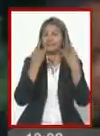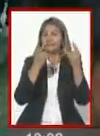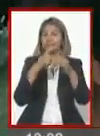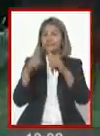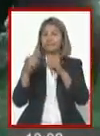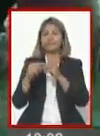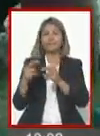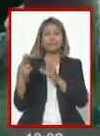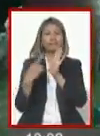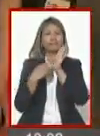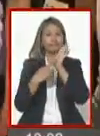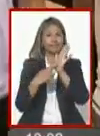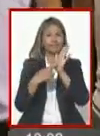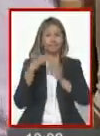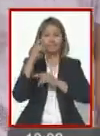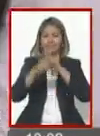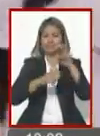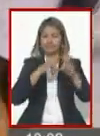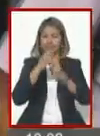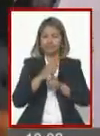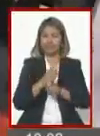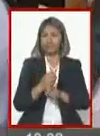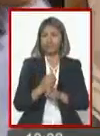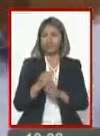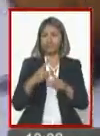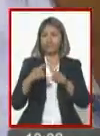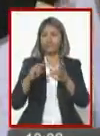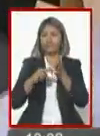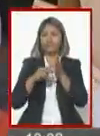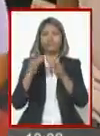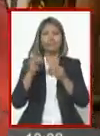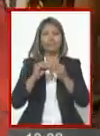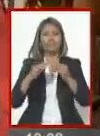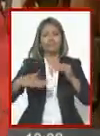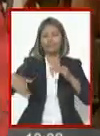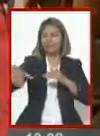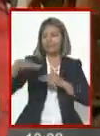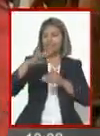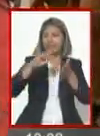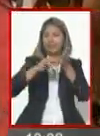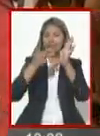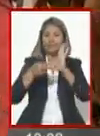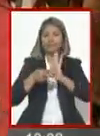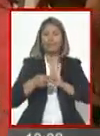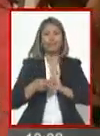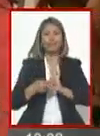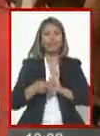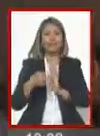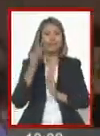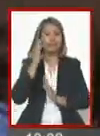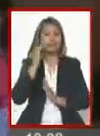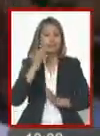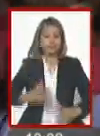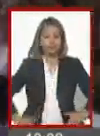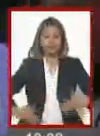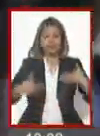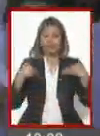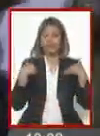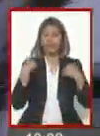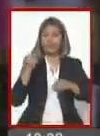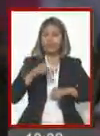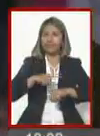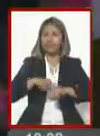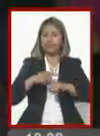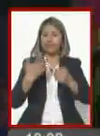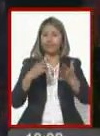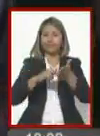Cruz. Las expectativas fueron superadas de manera significativa. La experiencia vivida en la presente gestión fue calificada como positiva.